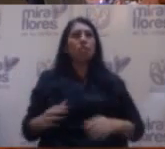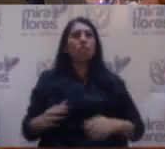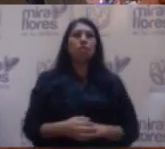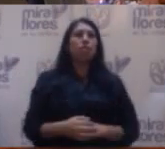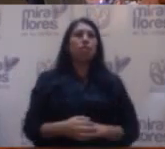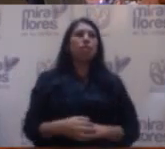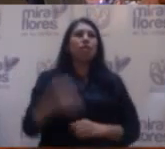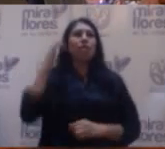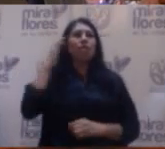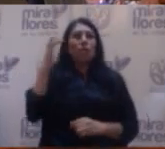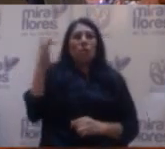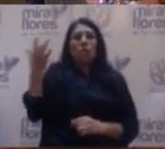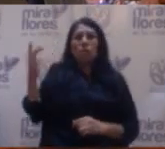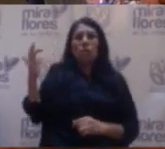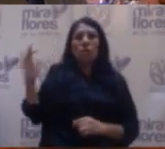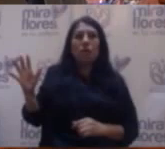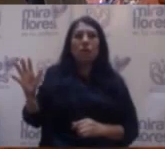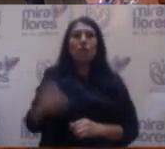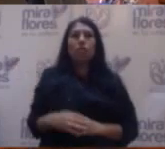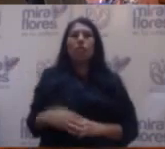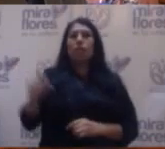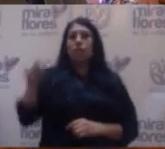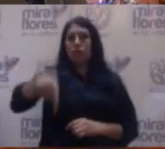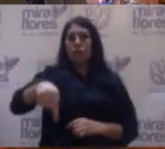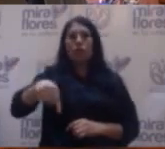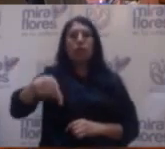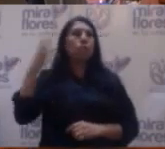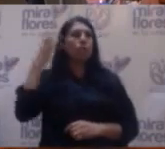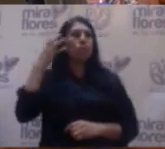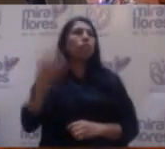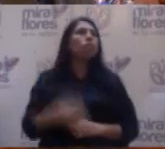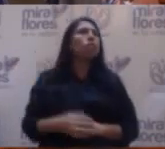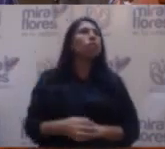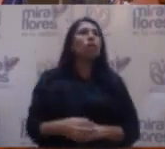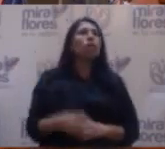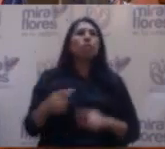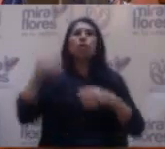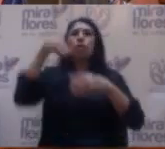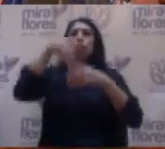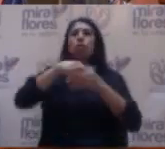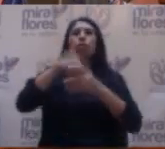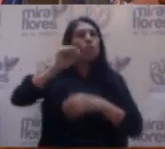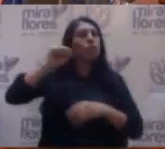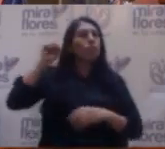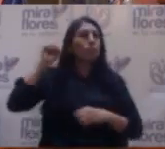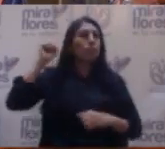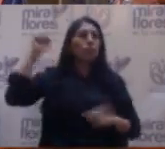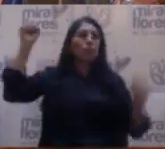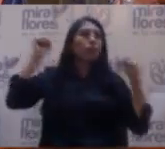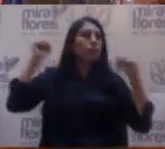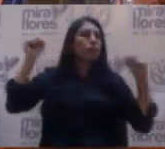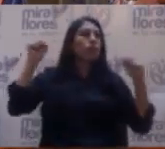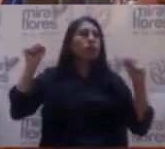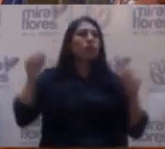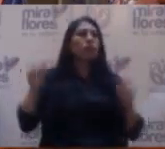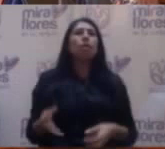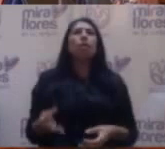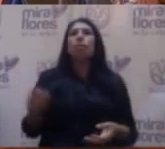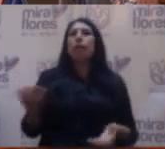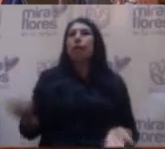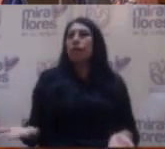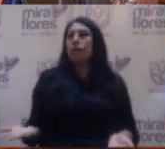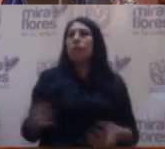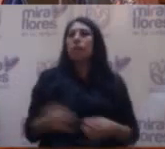o ruidos X que se dan en el distrito. Pero nosotros, el voto es un voto de protesta, exactamente para hacer que los